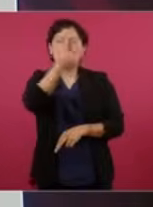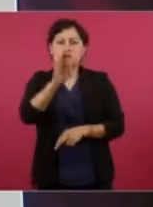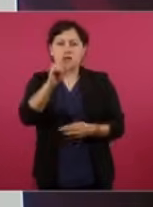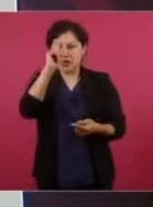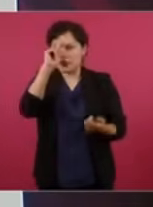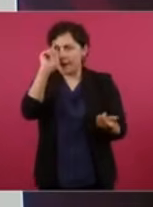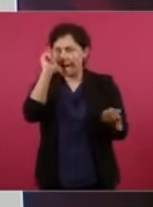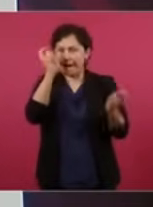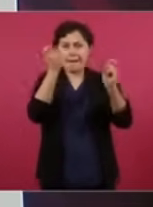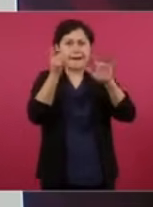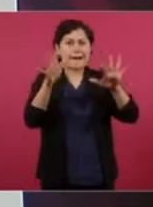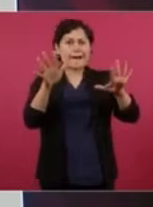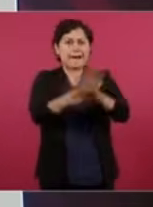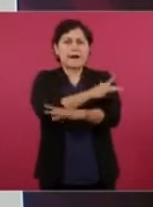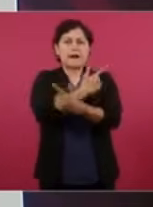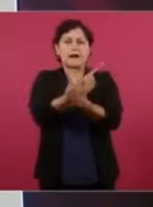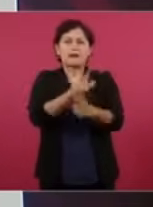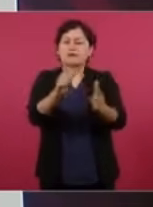Pero podemos